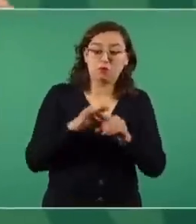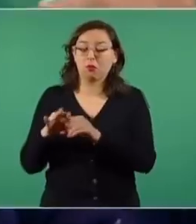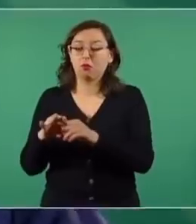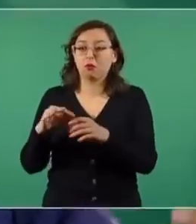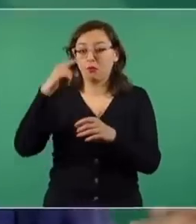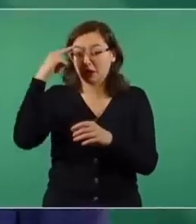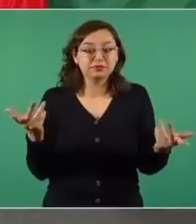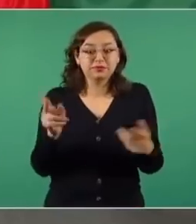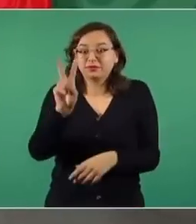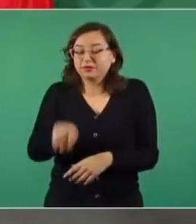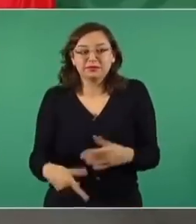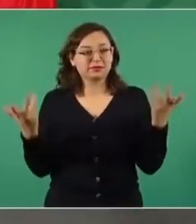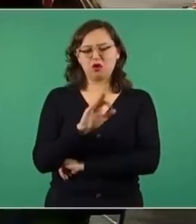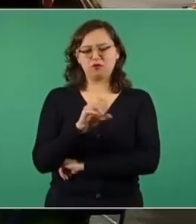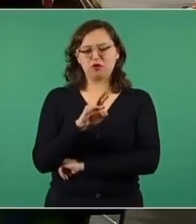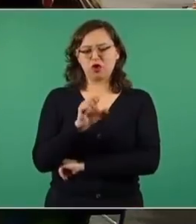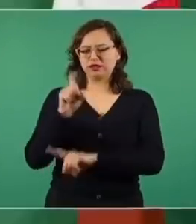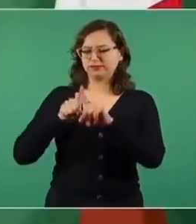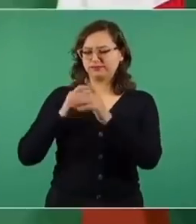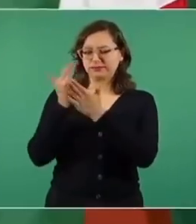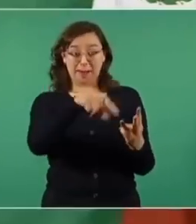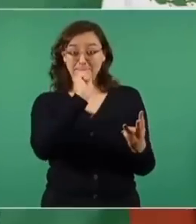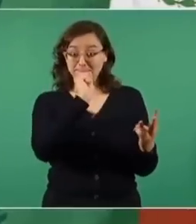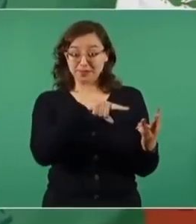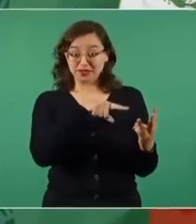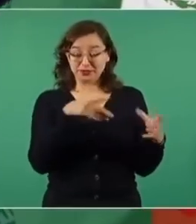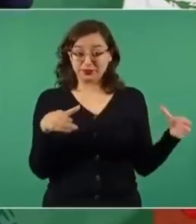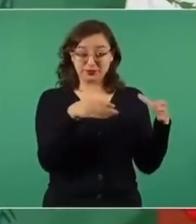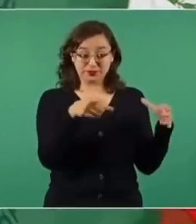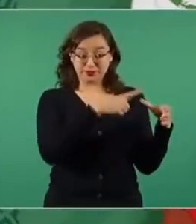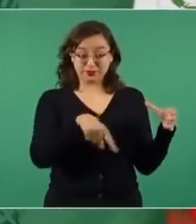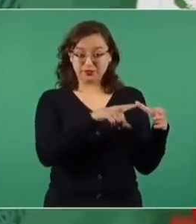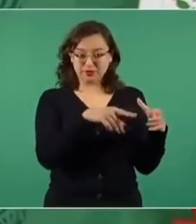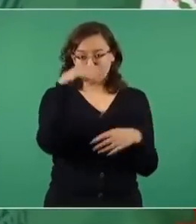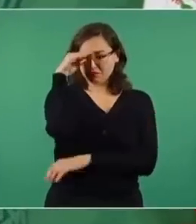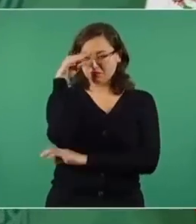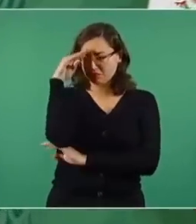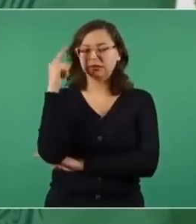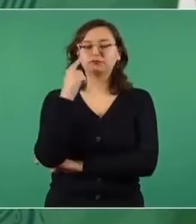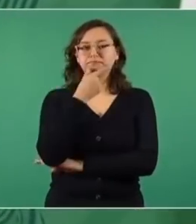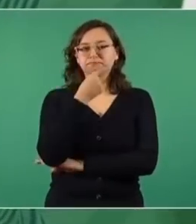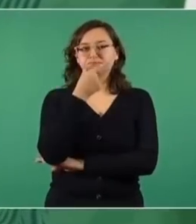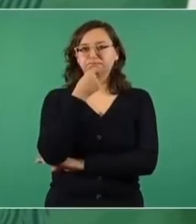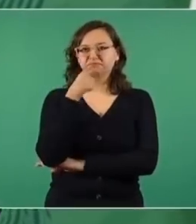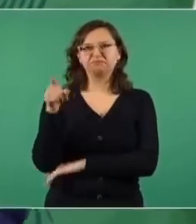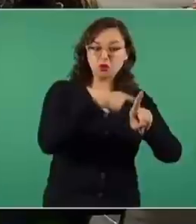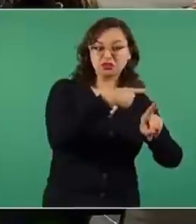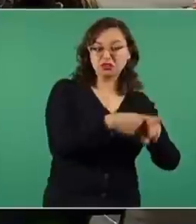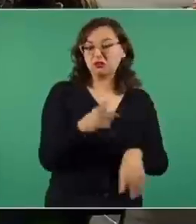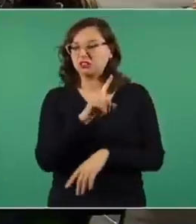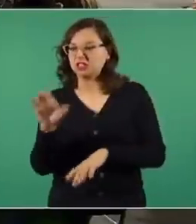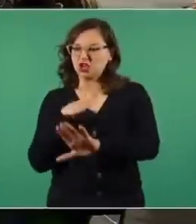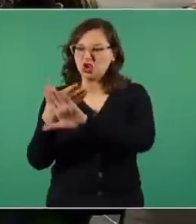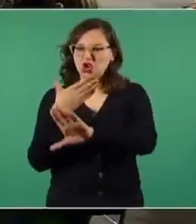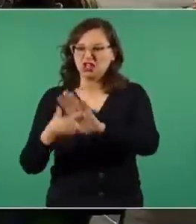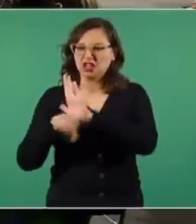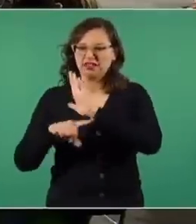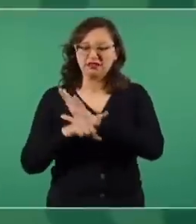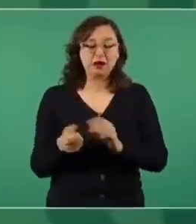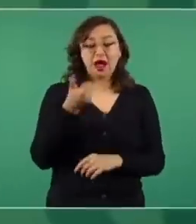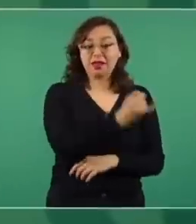de revocación del mandato. primero, estos mismos están planteando que yo me vaya. Como no pudieron,